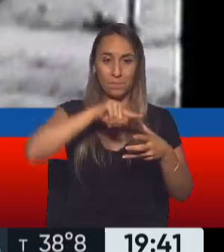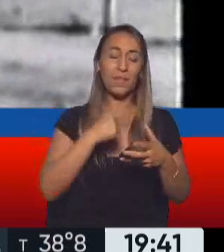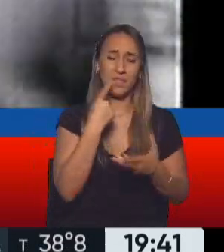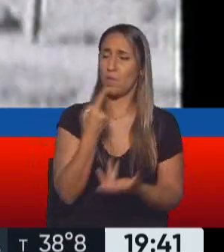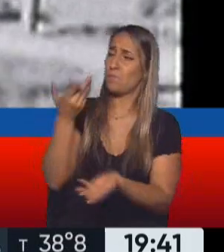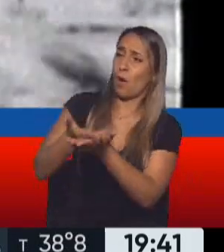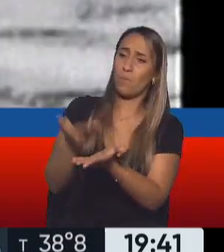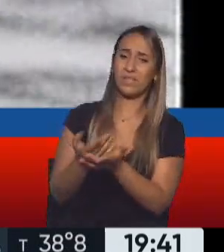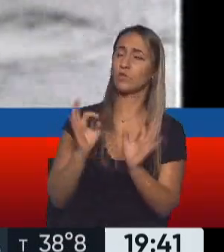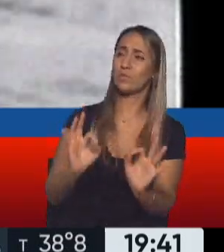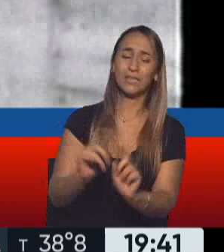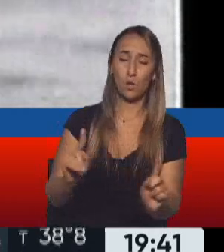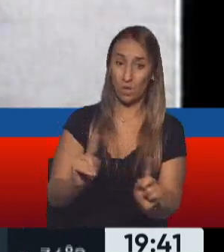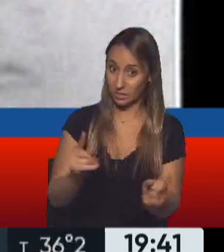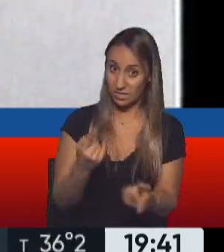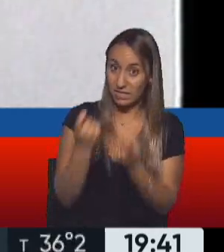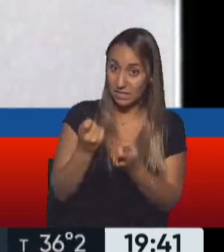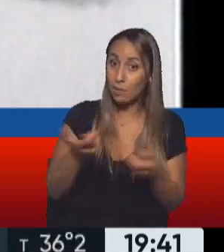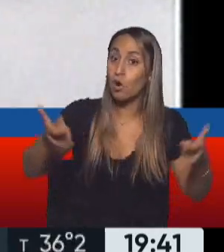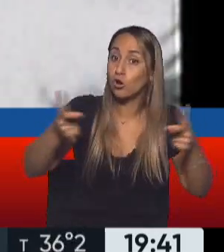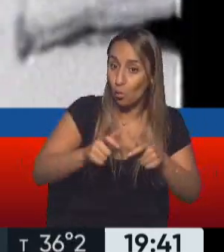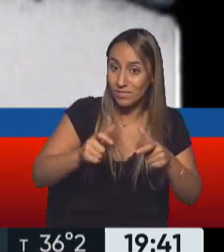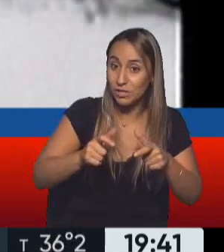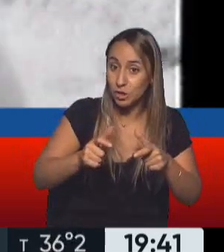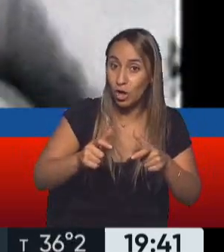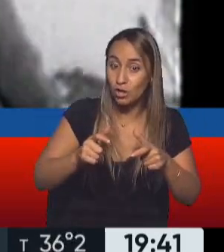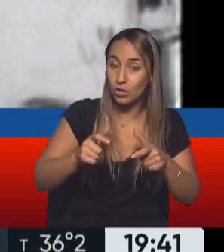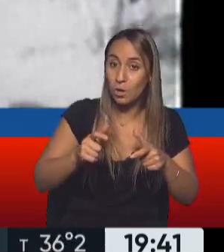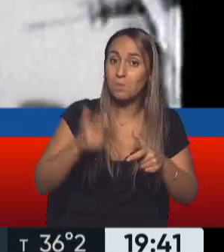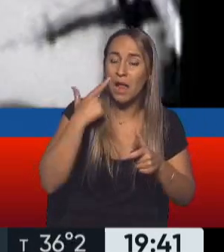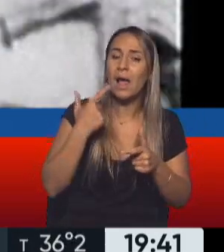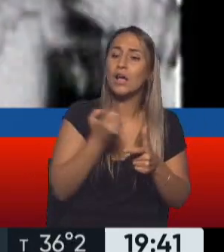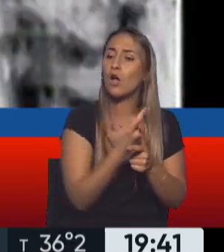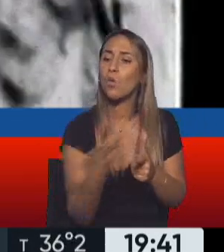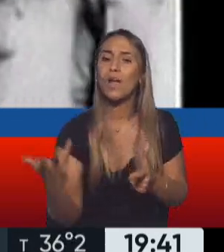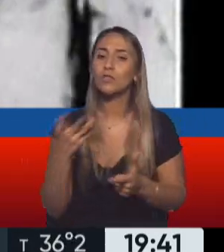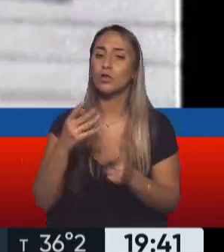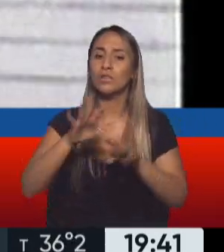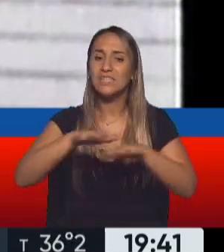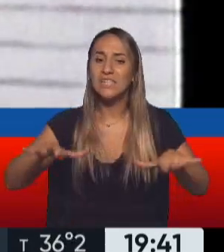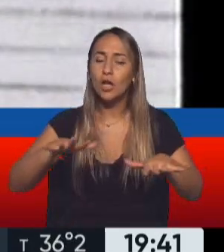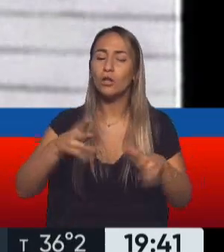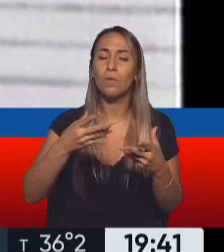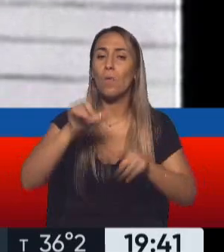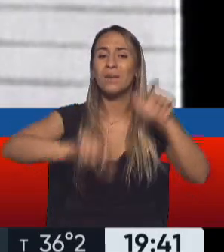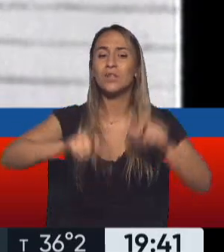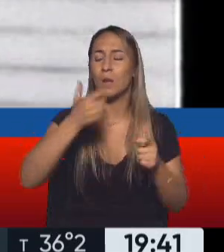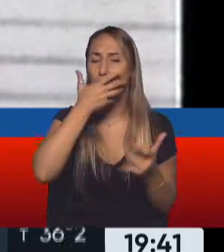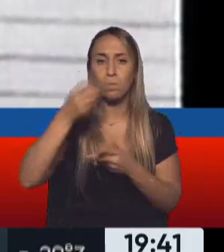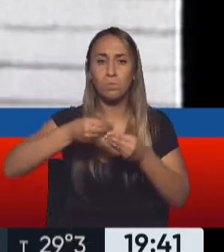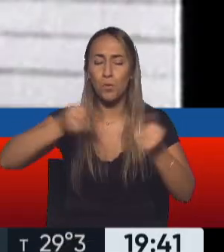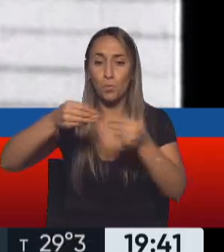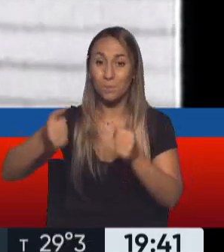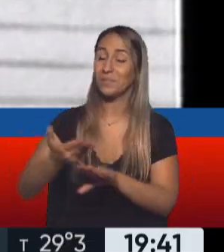reclamaron la constitución de una comisión que cuantifique de manera oficial el número de víctimas. En